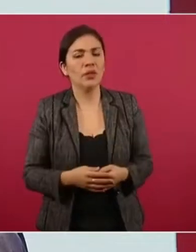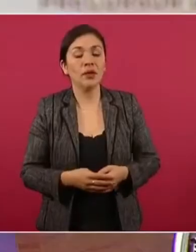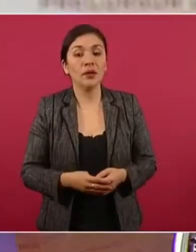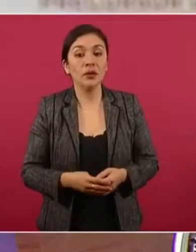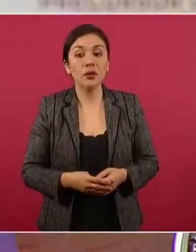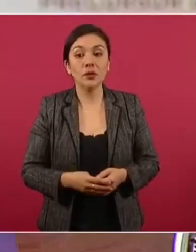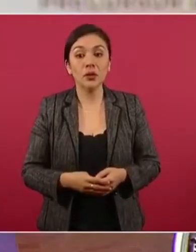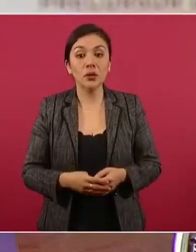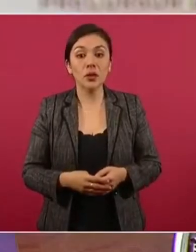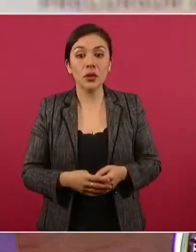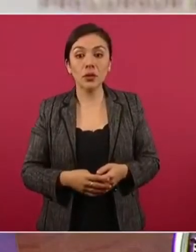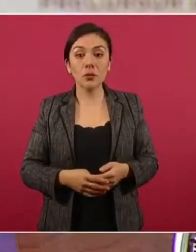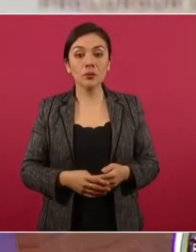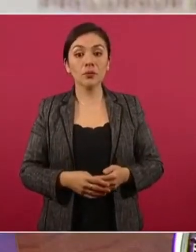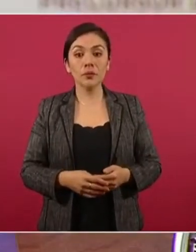Y